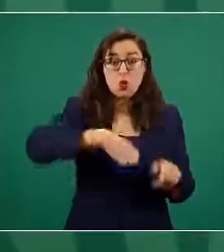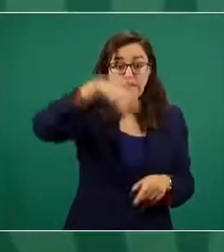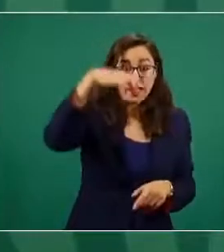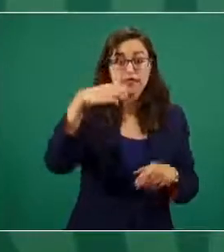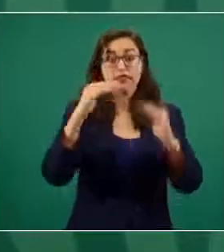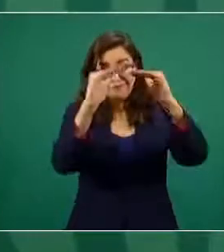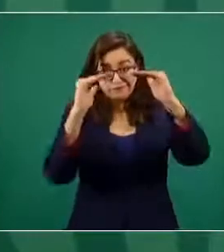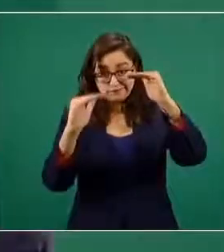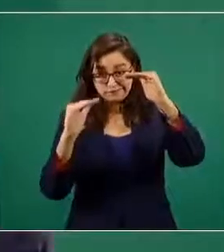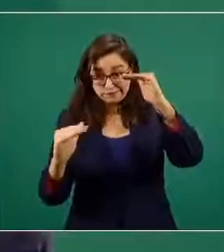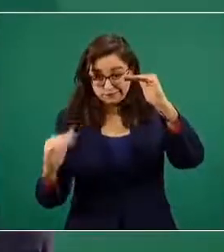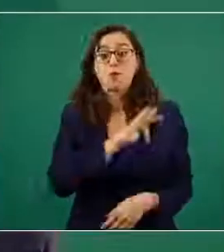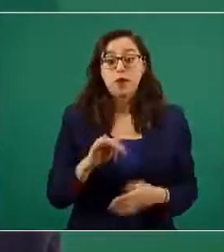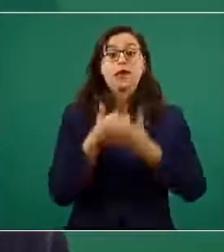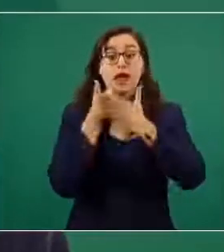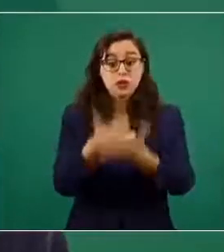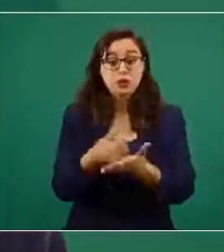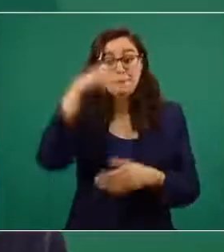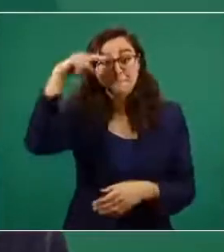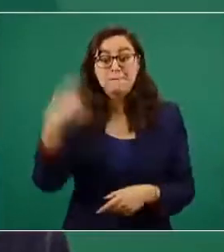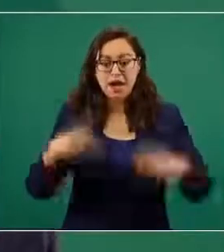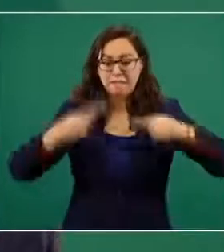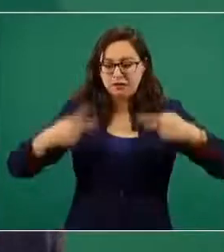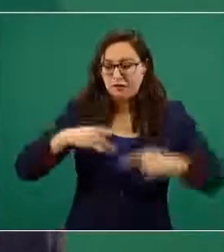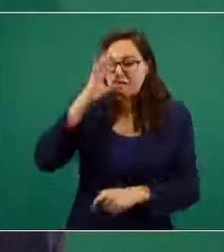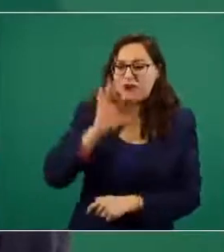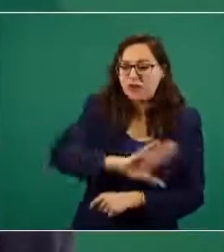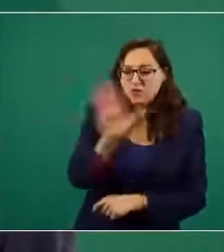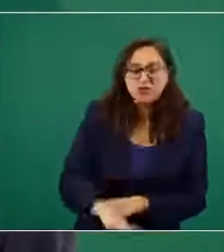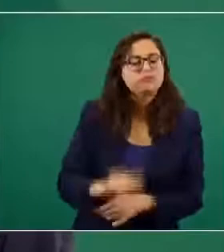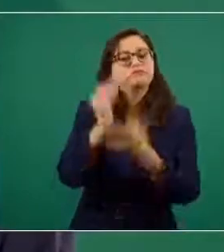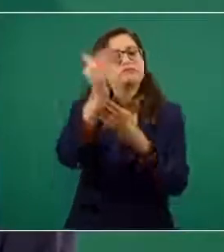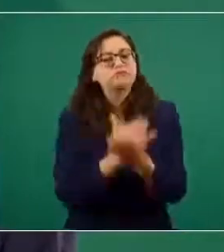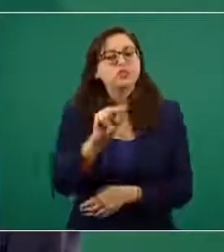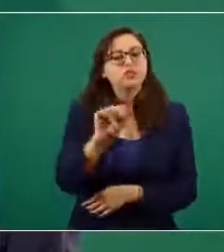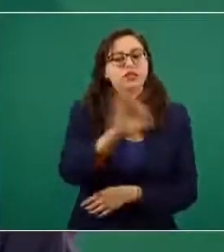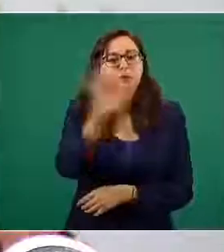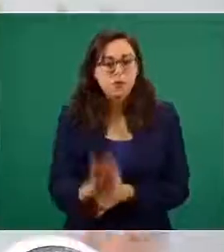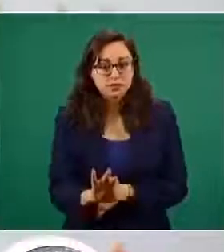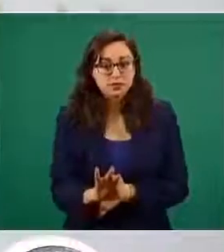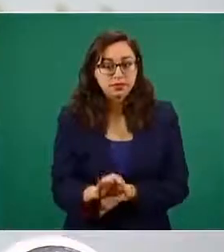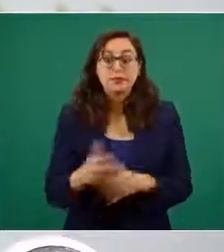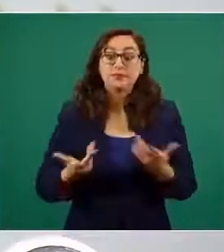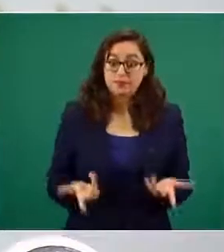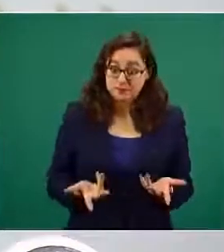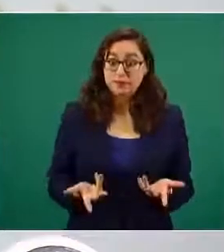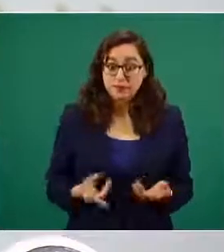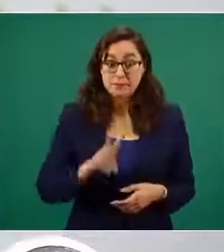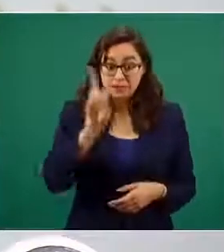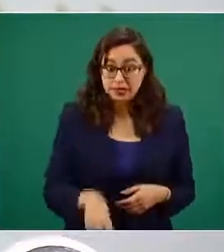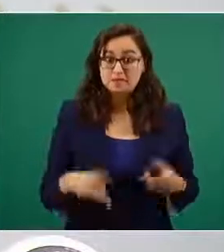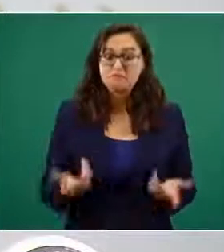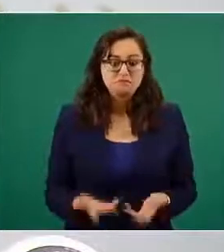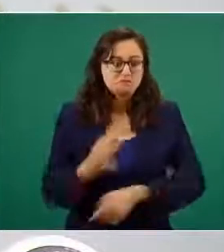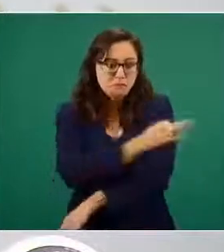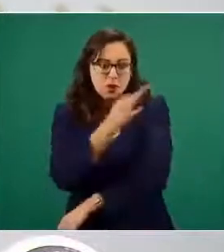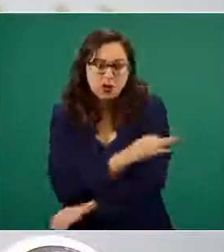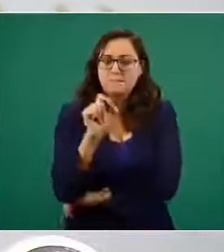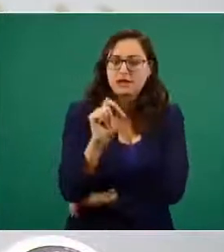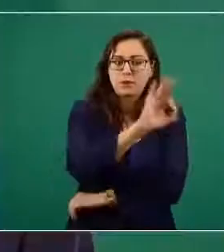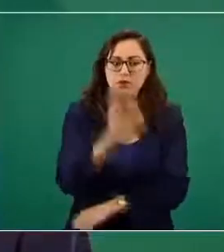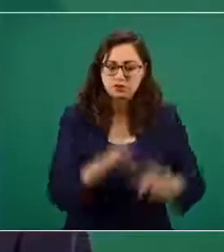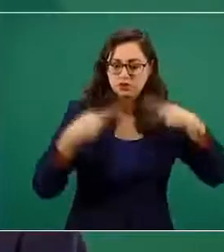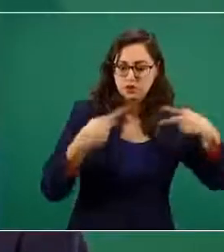lograr reducir la mortalidad en 80% cuando alcancemos 20% de cobertura. Entonces, la ganancia es muy acelerada, con 20% de